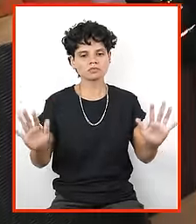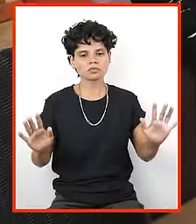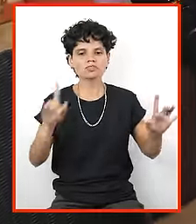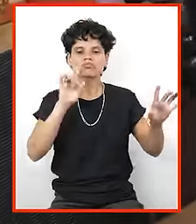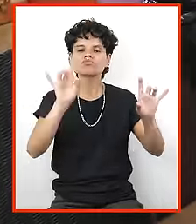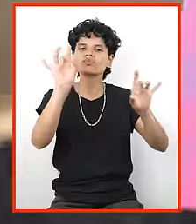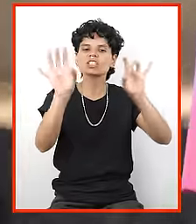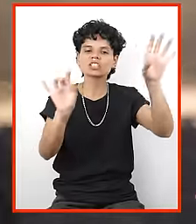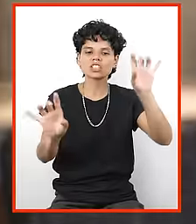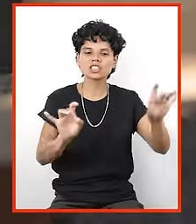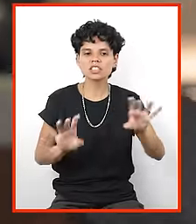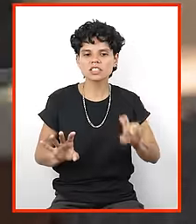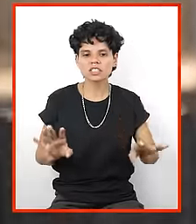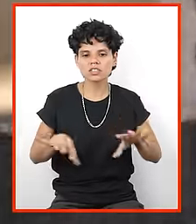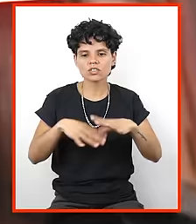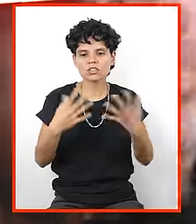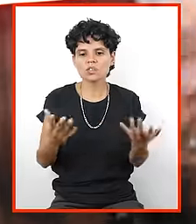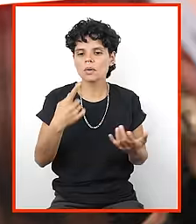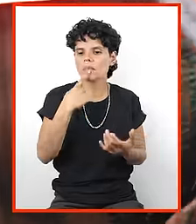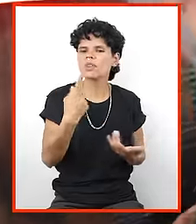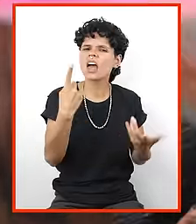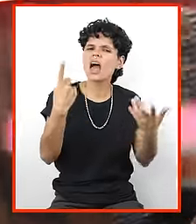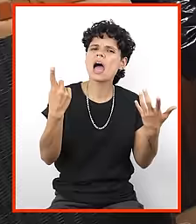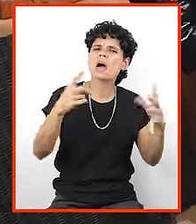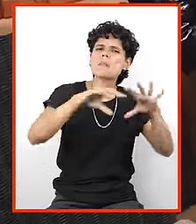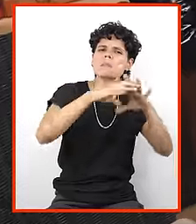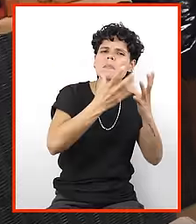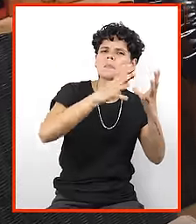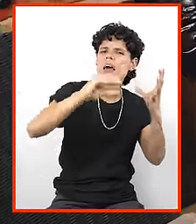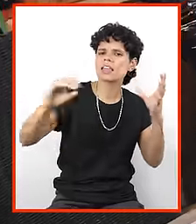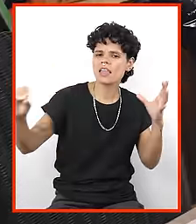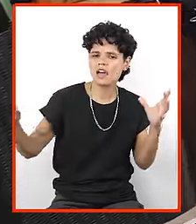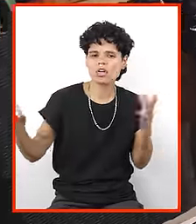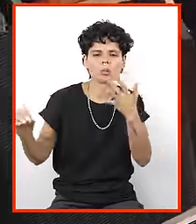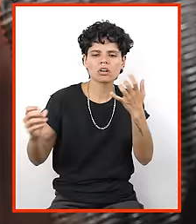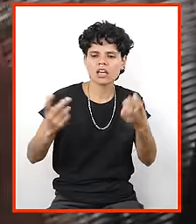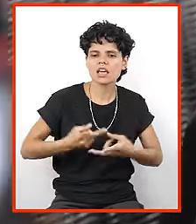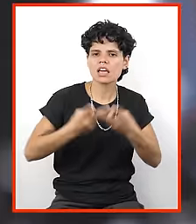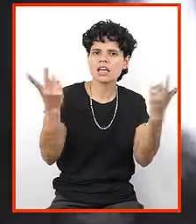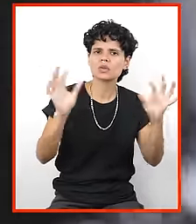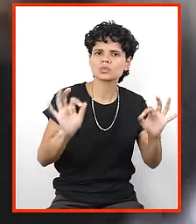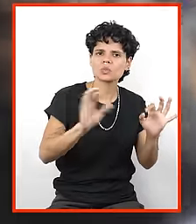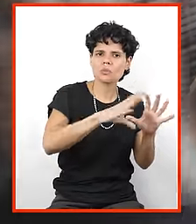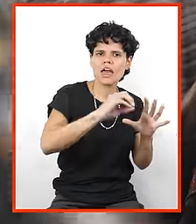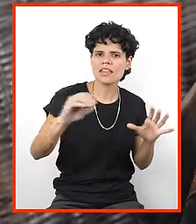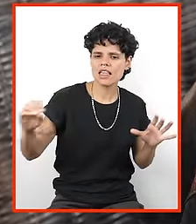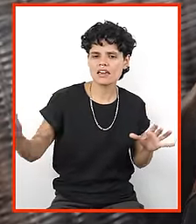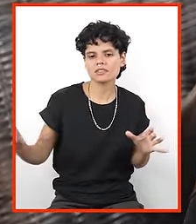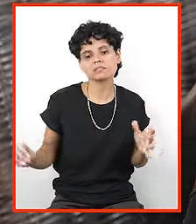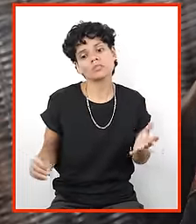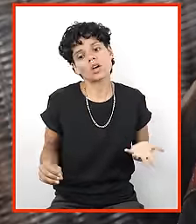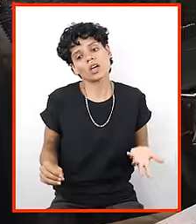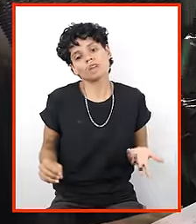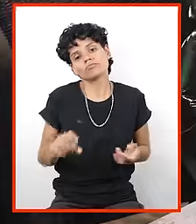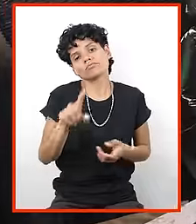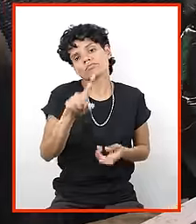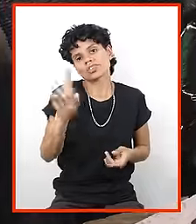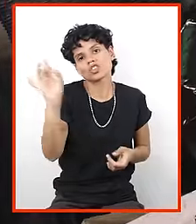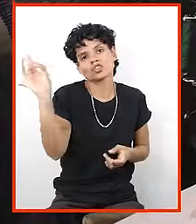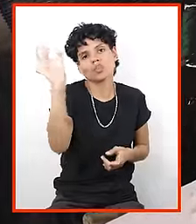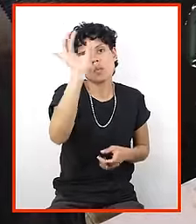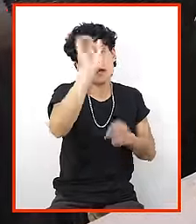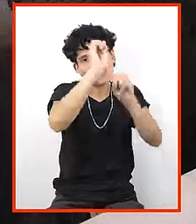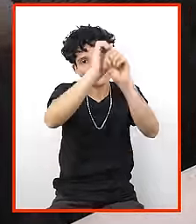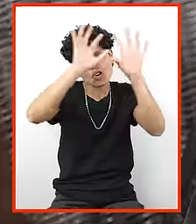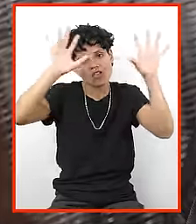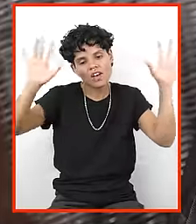todo. ¿Por qué el planetario? Me encantó el color. ¿Por qué el lanzamiento en el planetario? Porque, bueno, supernova es